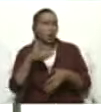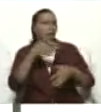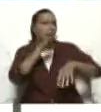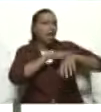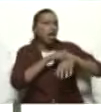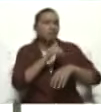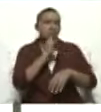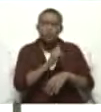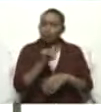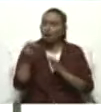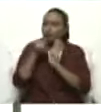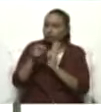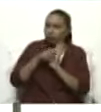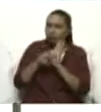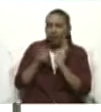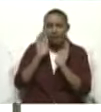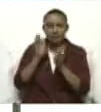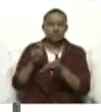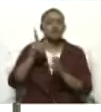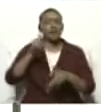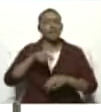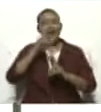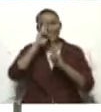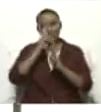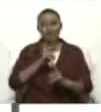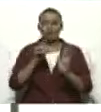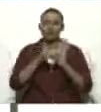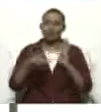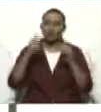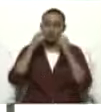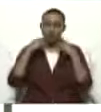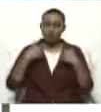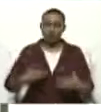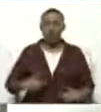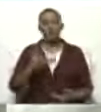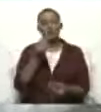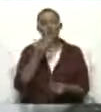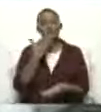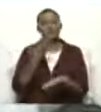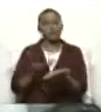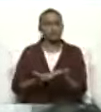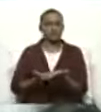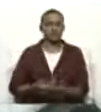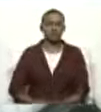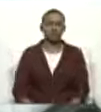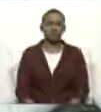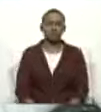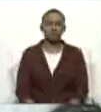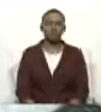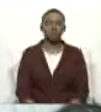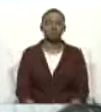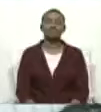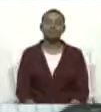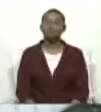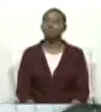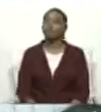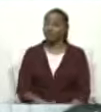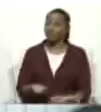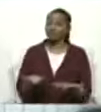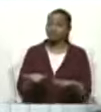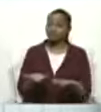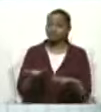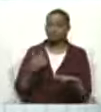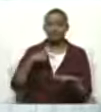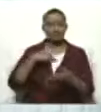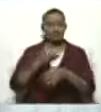Y cuando hay justicia, hay respeto a los derechos humanos. Muchas gracias. Así es, escuchaban declaraciones a esta hora del Fiscal General de la República